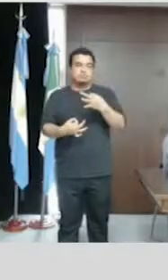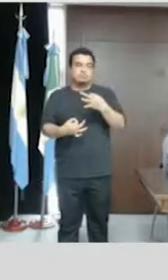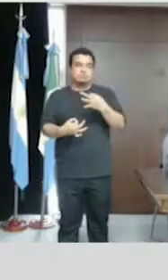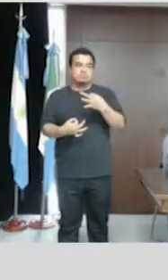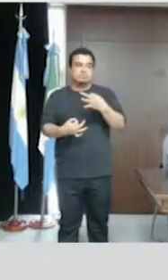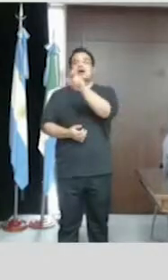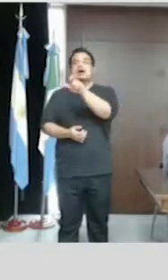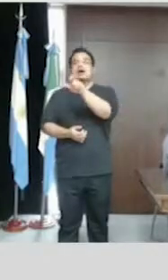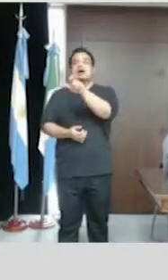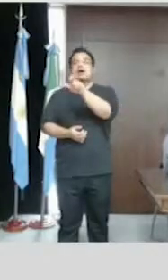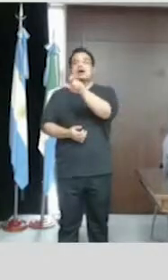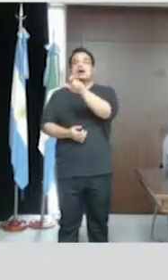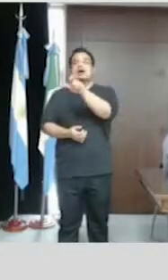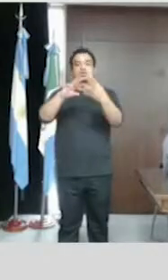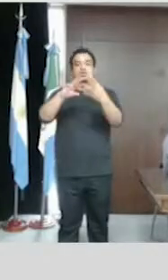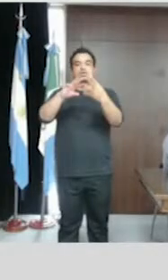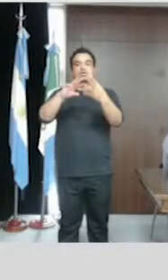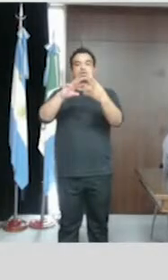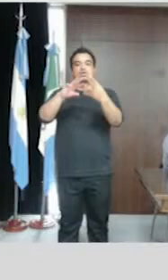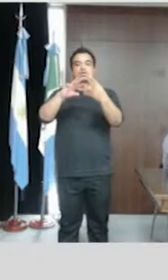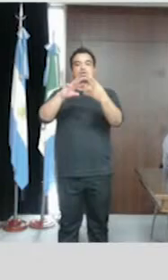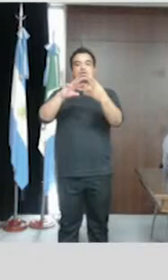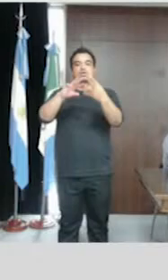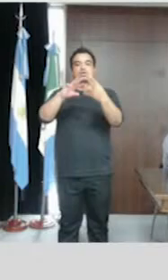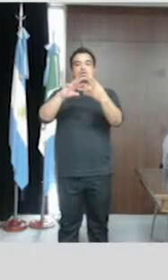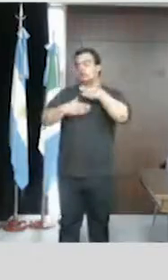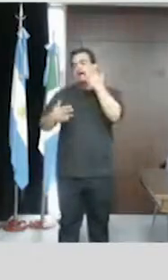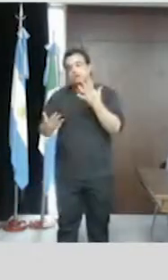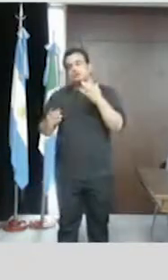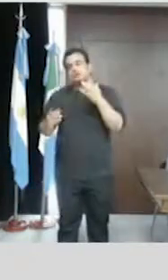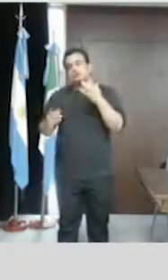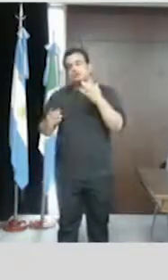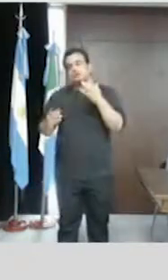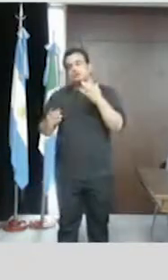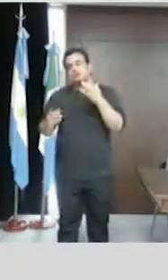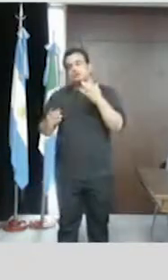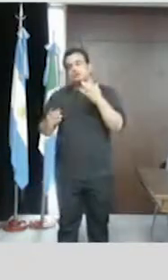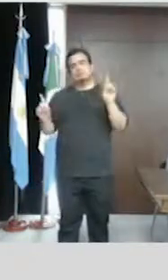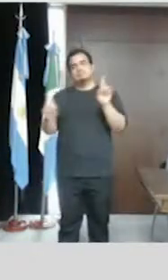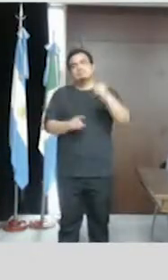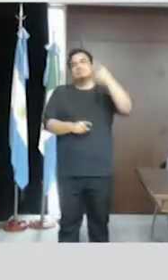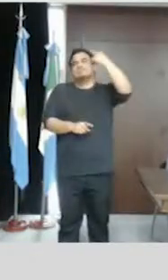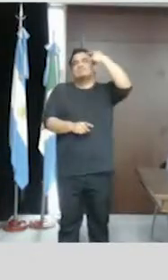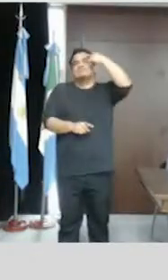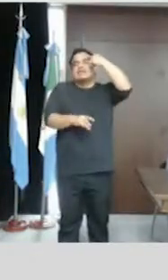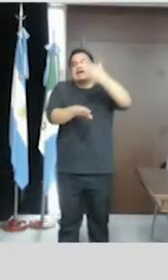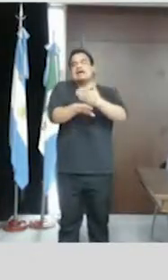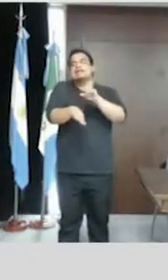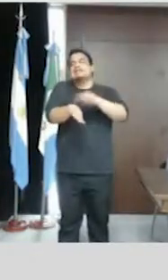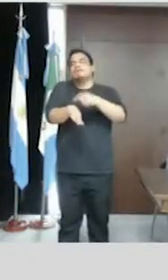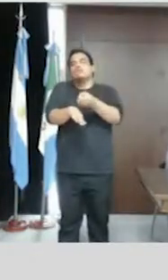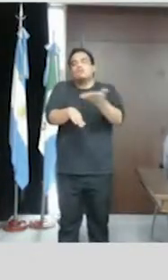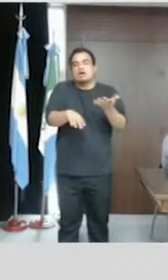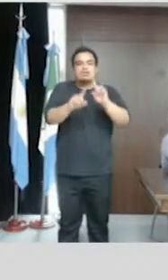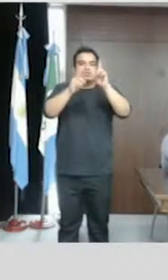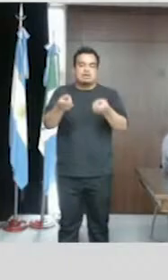dejamos caputa a la persona. Entonces eso también es importante que tengamos en cuenta y utilizar siempre ejercicios